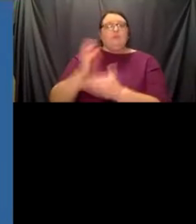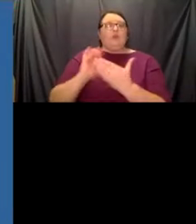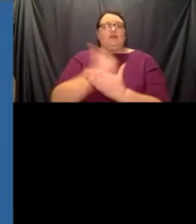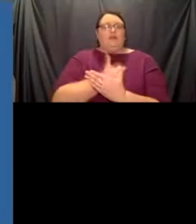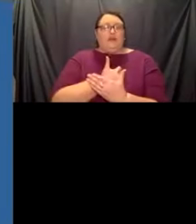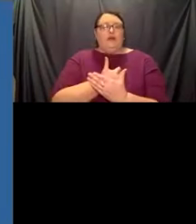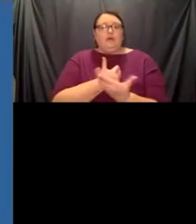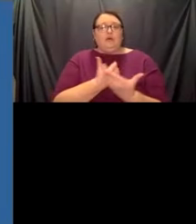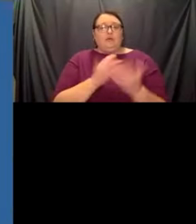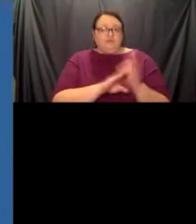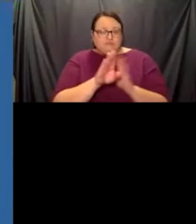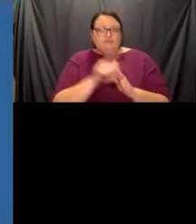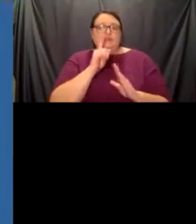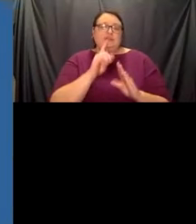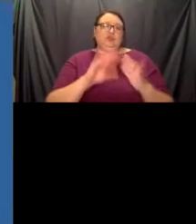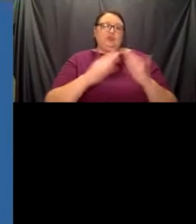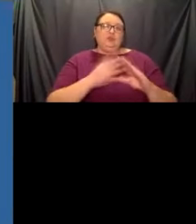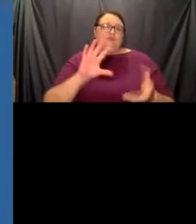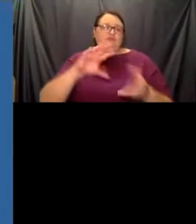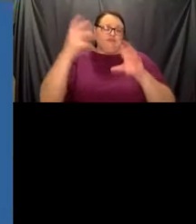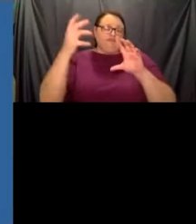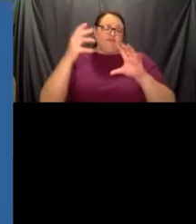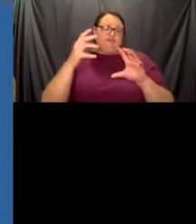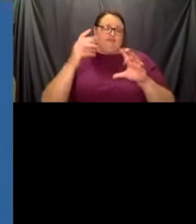relief plan.